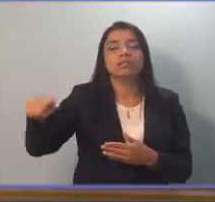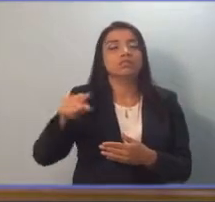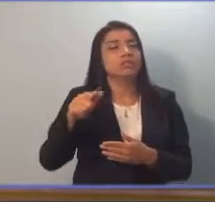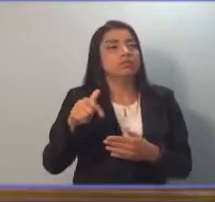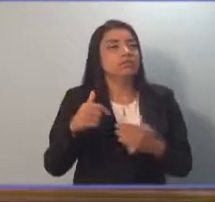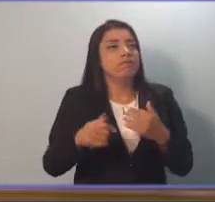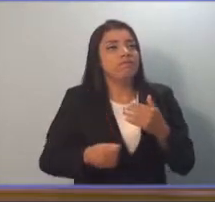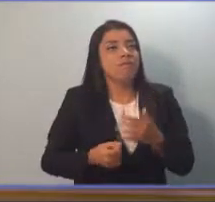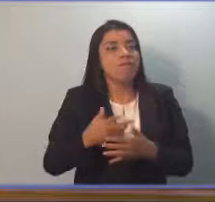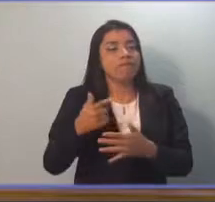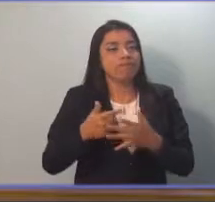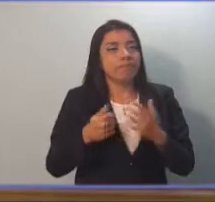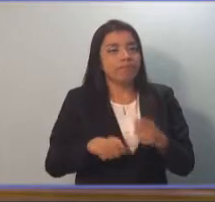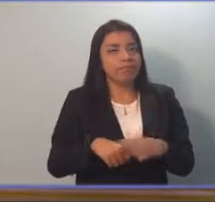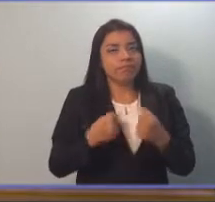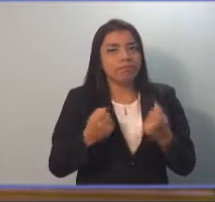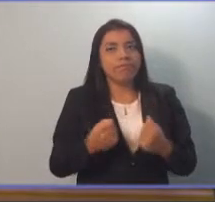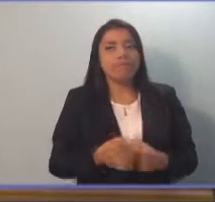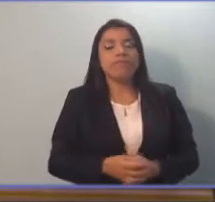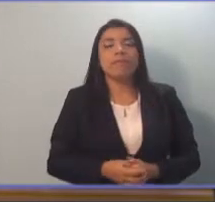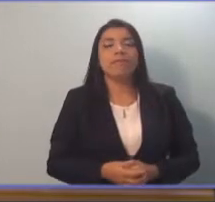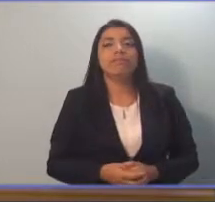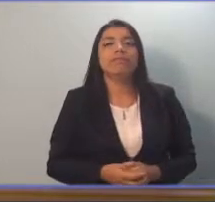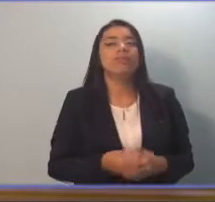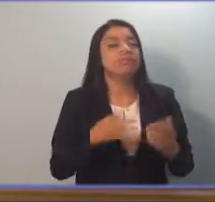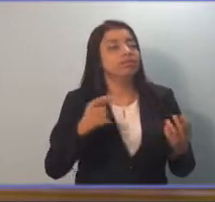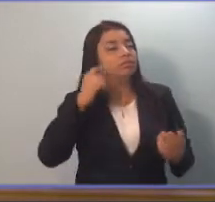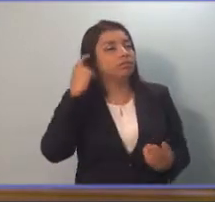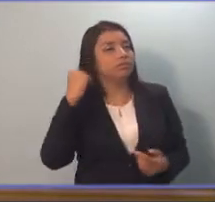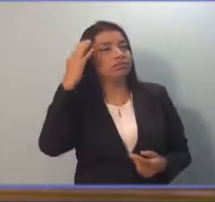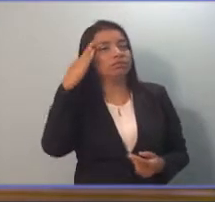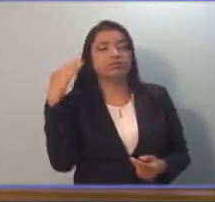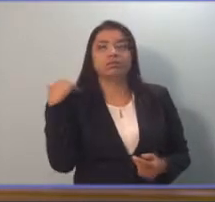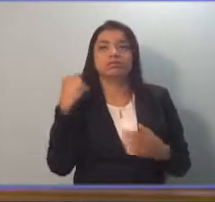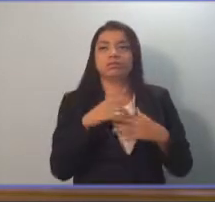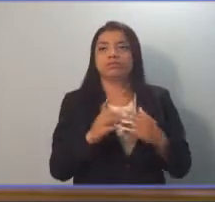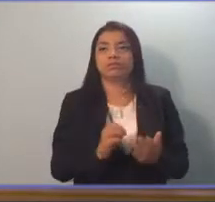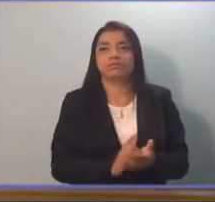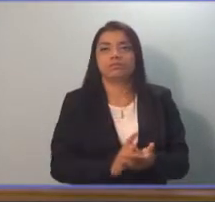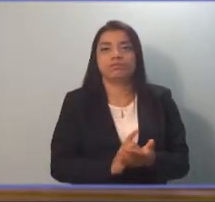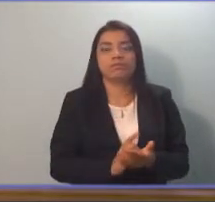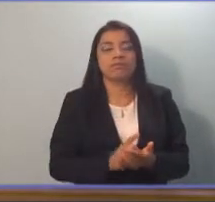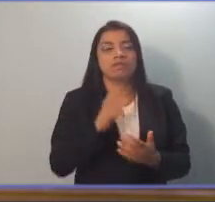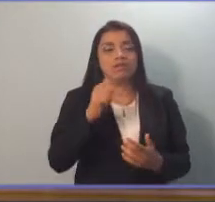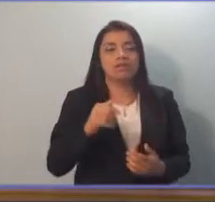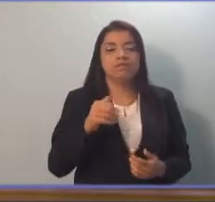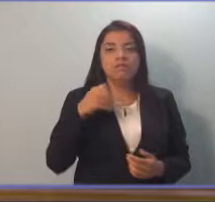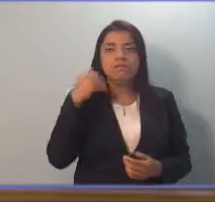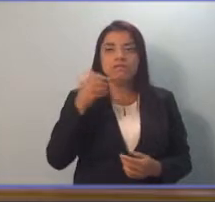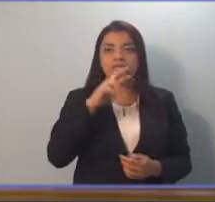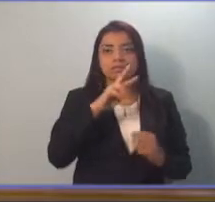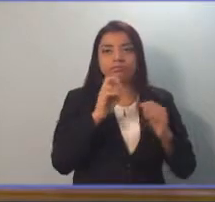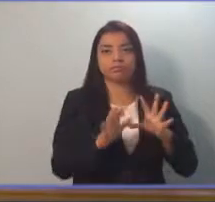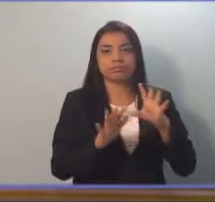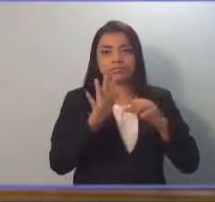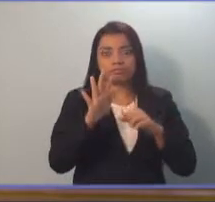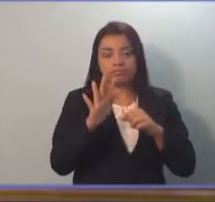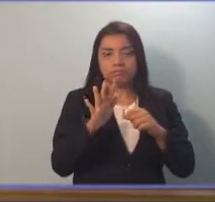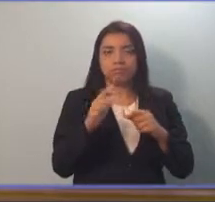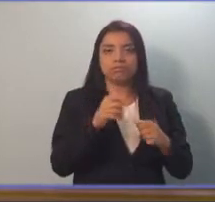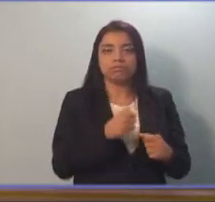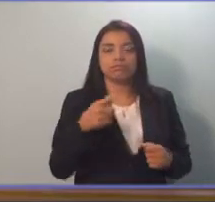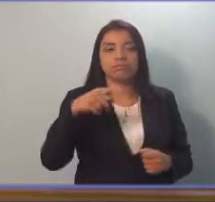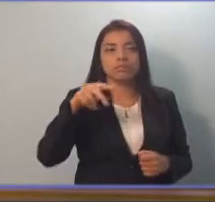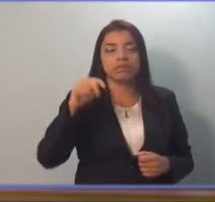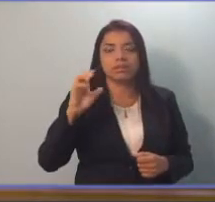esta modalidad delictiva. Señoras y señores diputados, el año 2015, la Policía